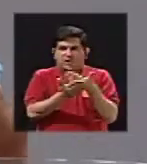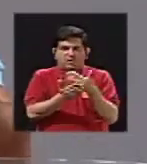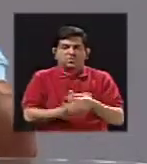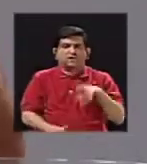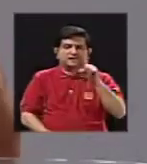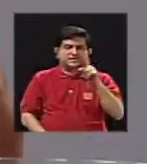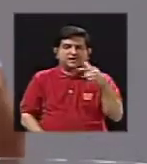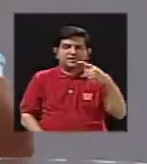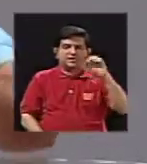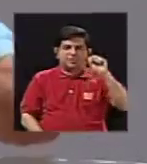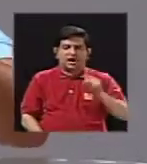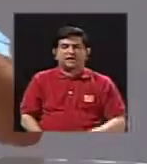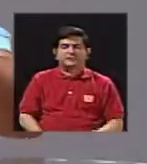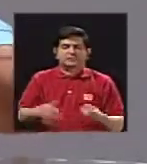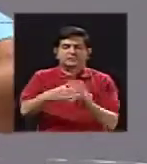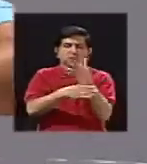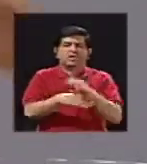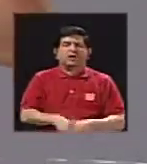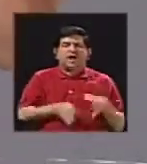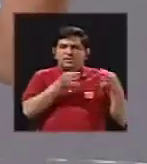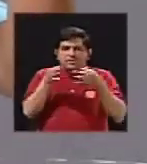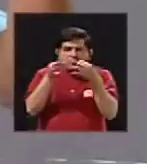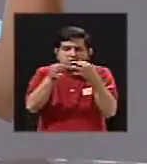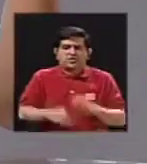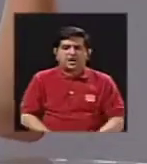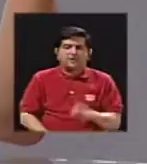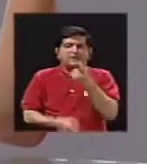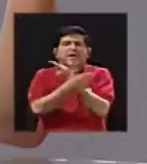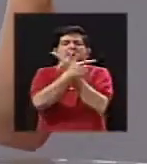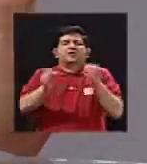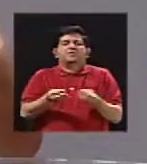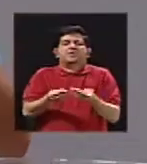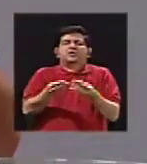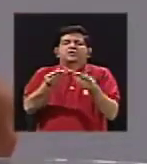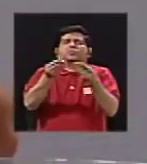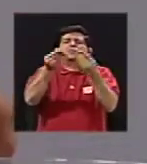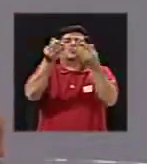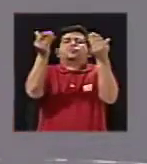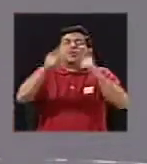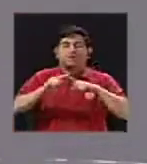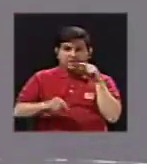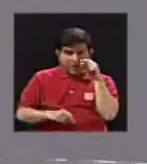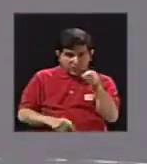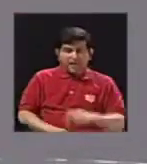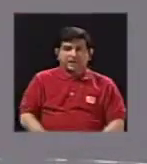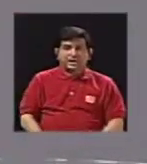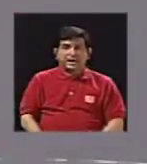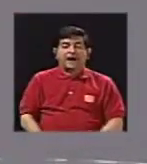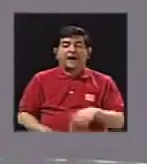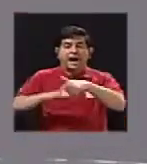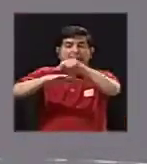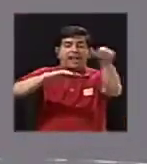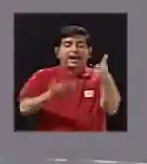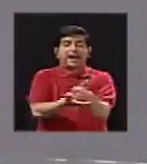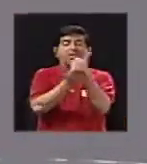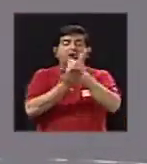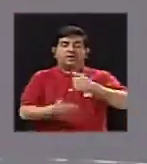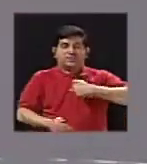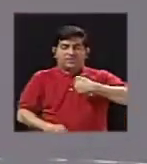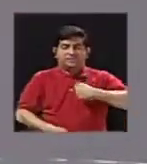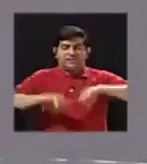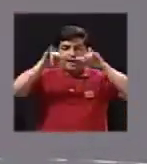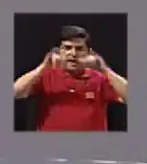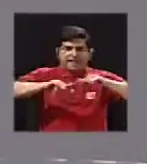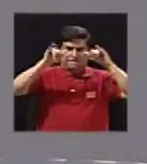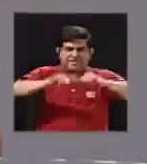gas, por ejemplo, en el volcán Turrialba, que el gas se va libremente a la atmósfera. En cambio, en esto, el lago me va a servir como conservador